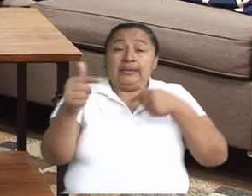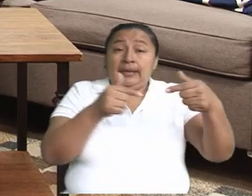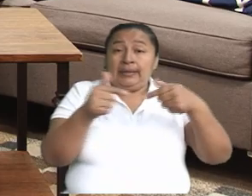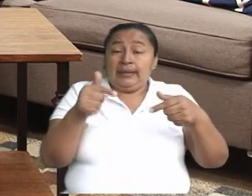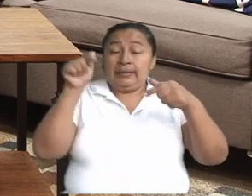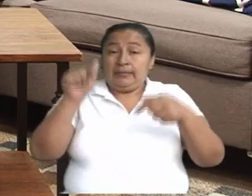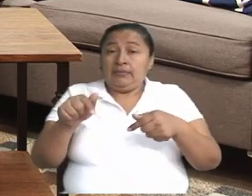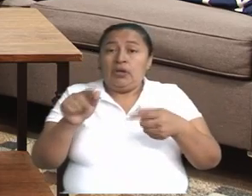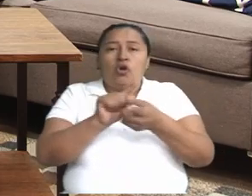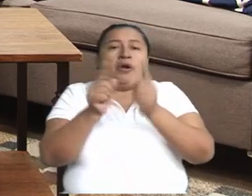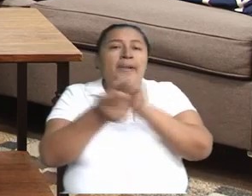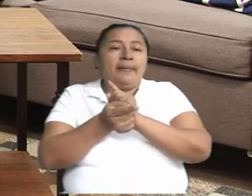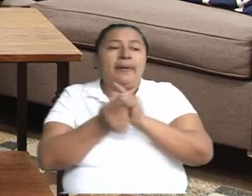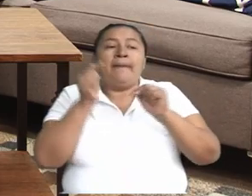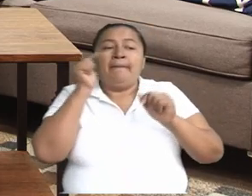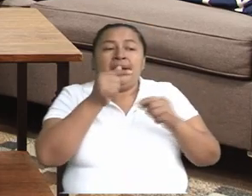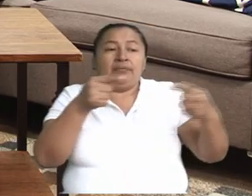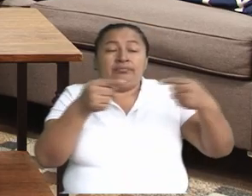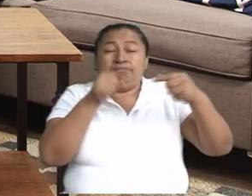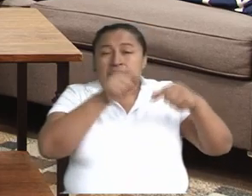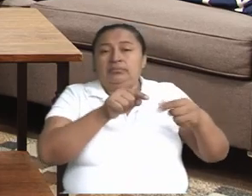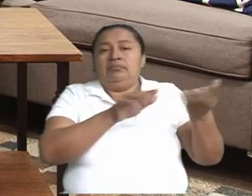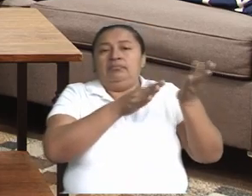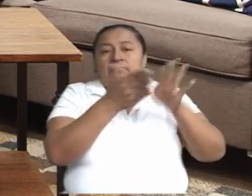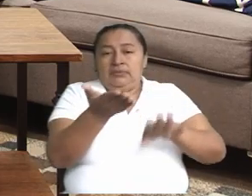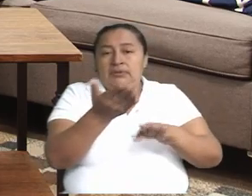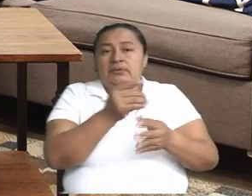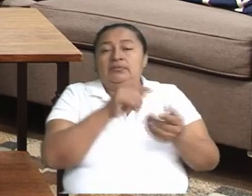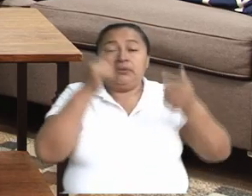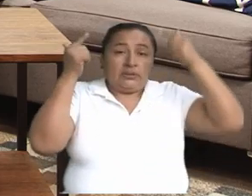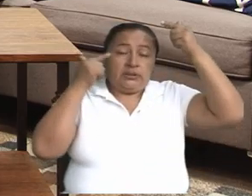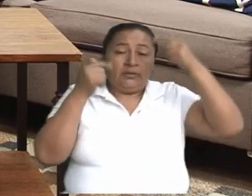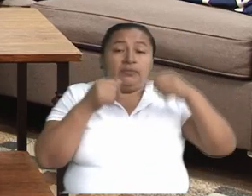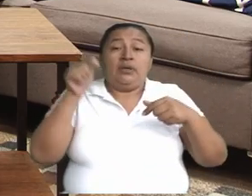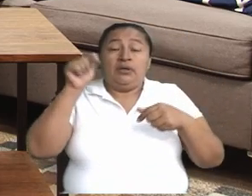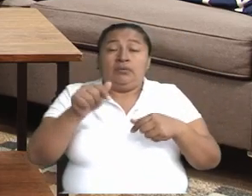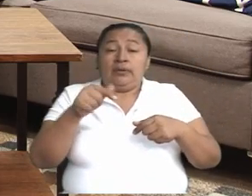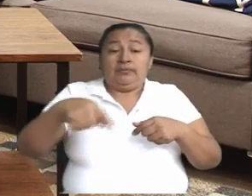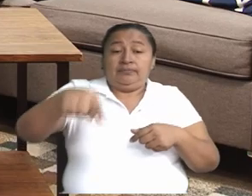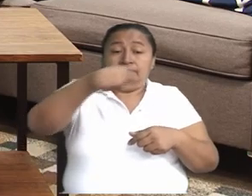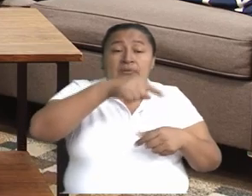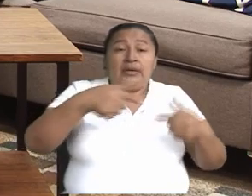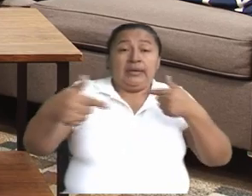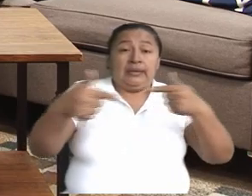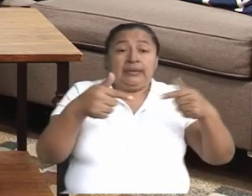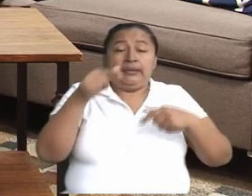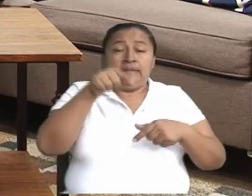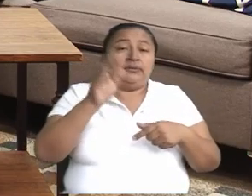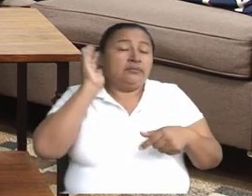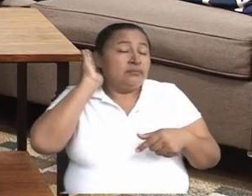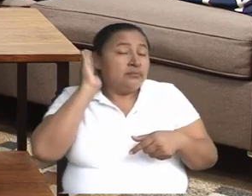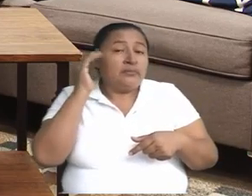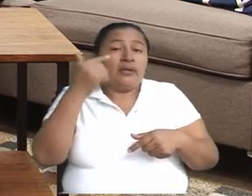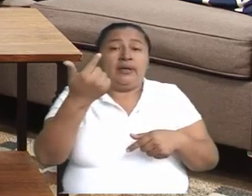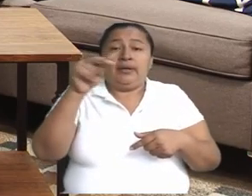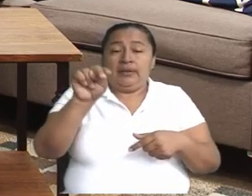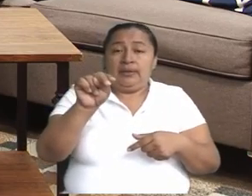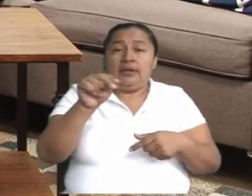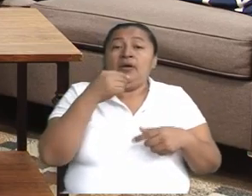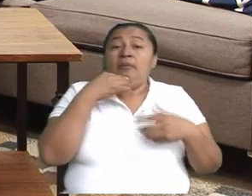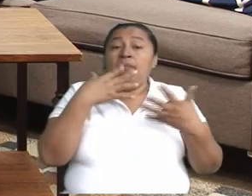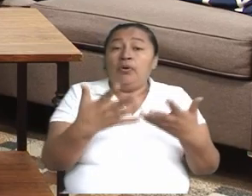a Sandino, okay. Para golpear a Sandino. La convierten en una guerra que entre Sandino y la Guardia Nacional, porque